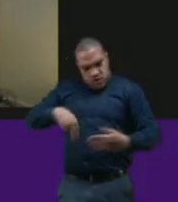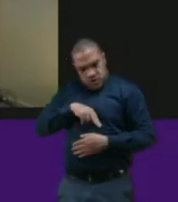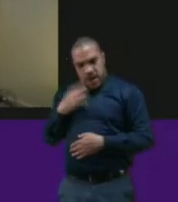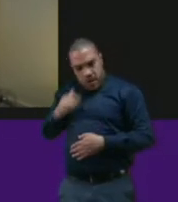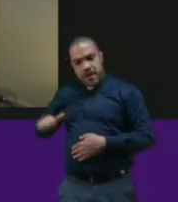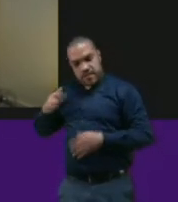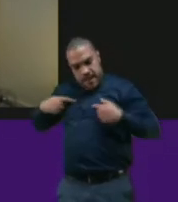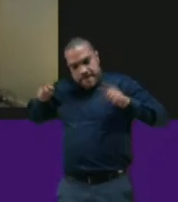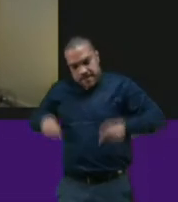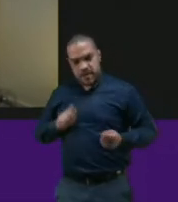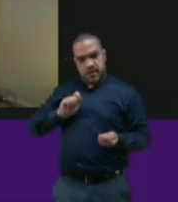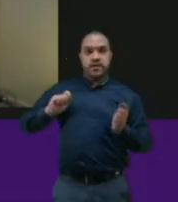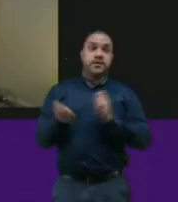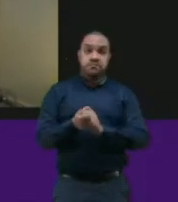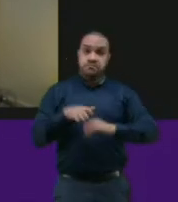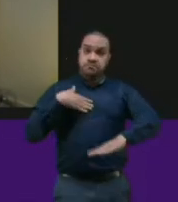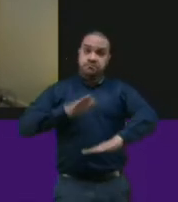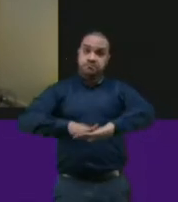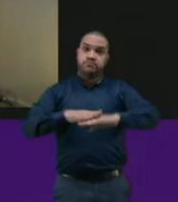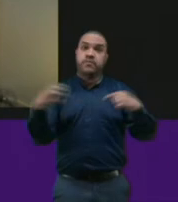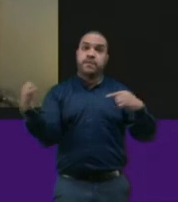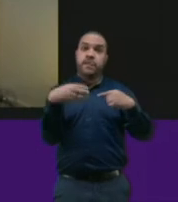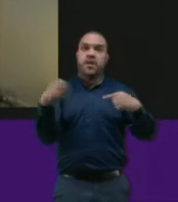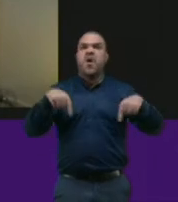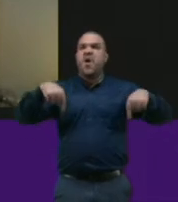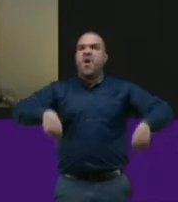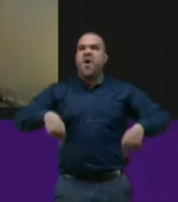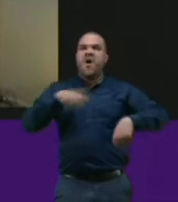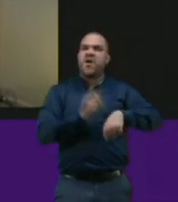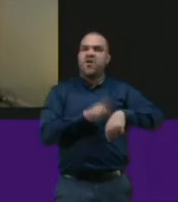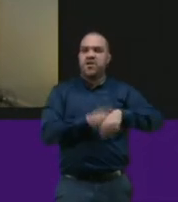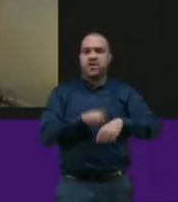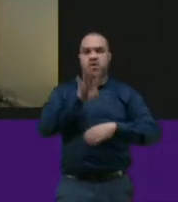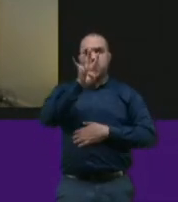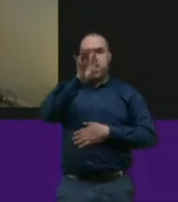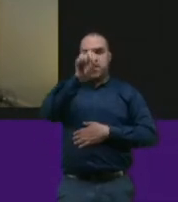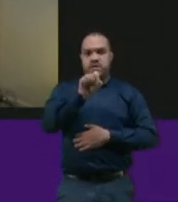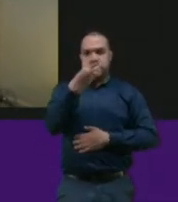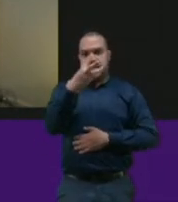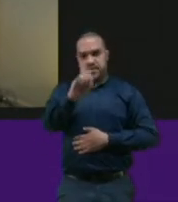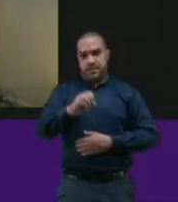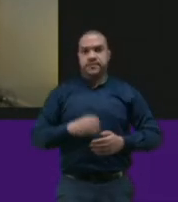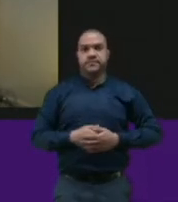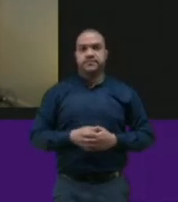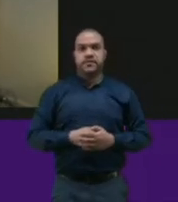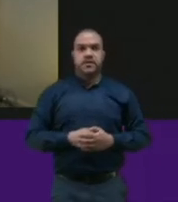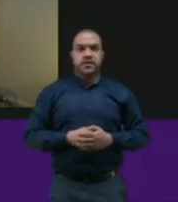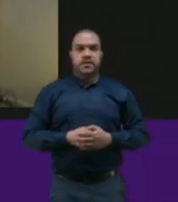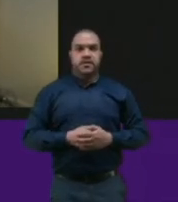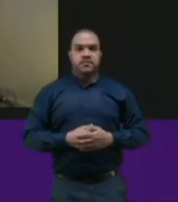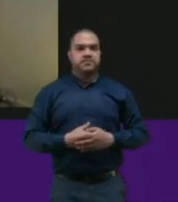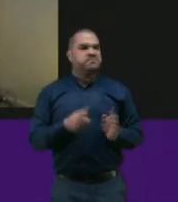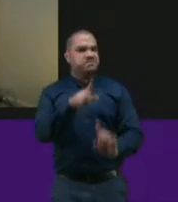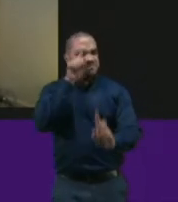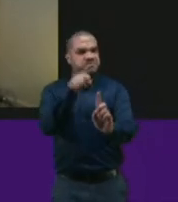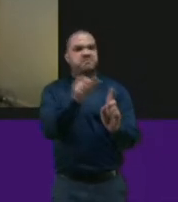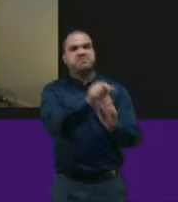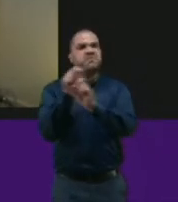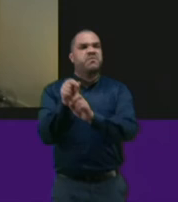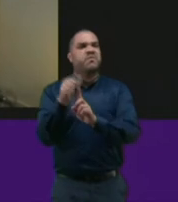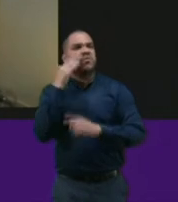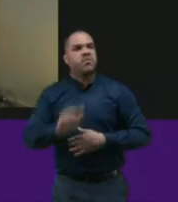invito a todos al foro, al panel que vamos a tener ahorita a las 4:30, que va a ser especializado en qué debemos fortalecer las